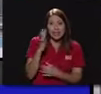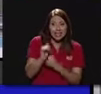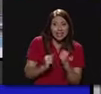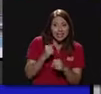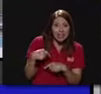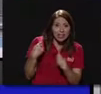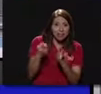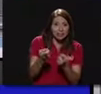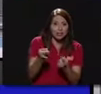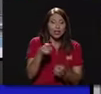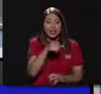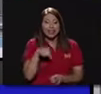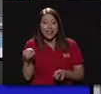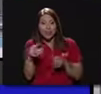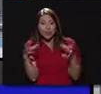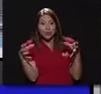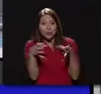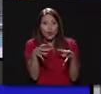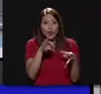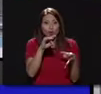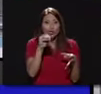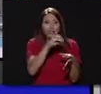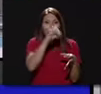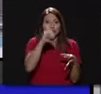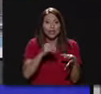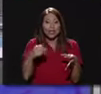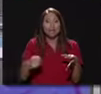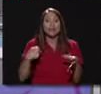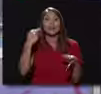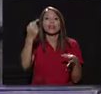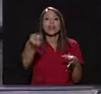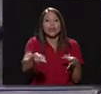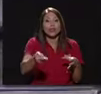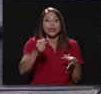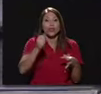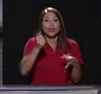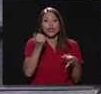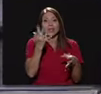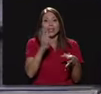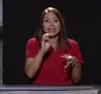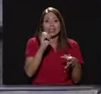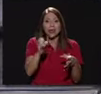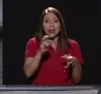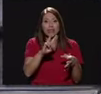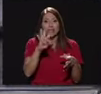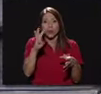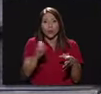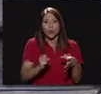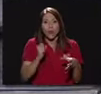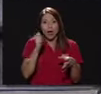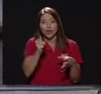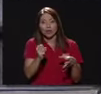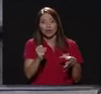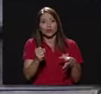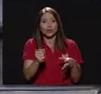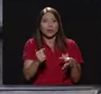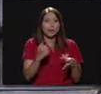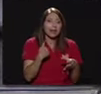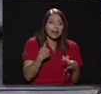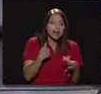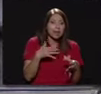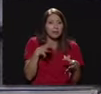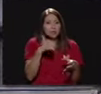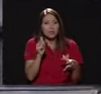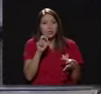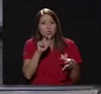esos entre 15 y 24 años tienen más o menos 22 años, entonces tampoco son tan, no son chiquitos, ¿verdad?, que están, o